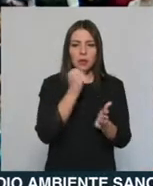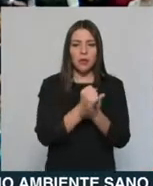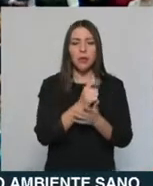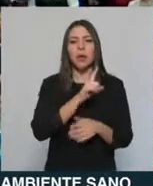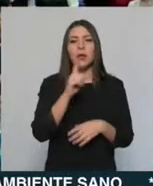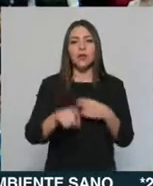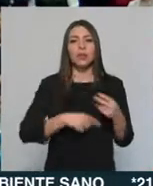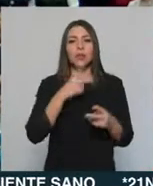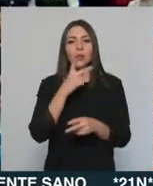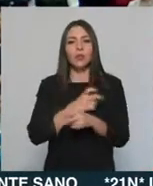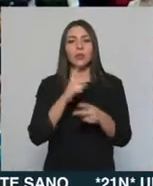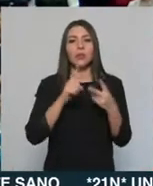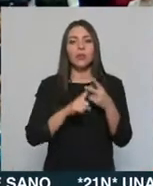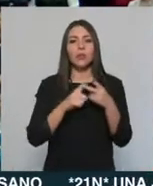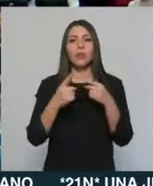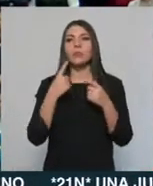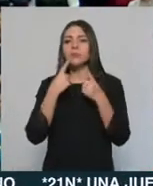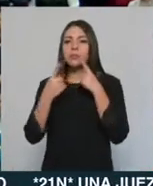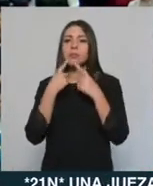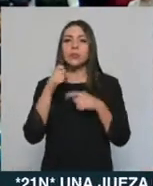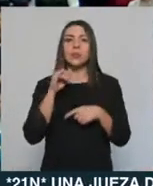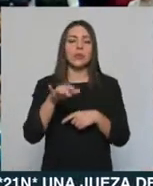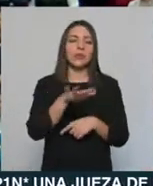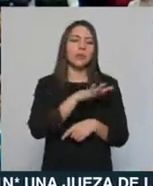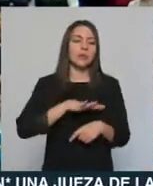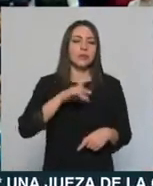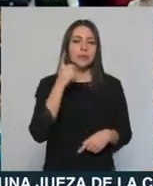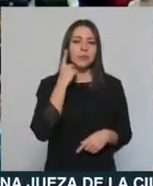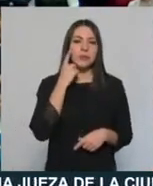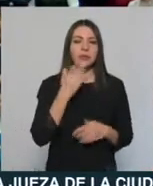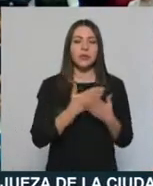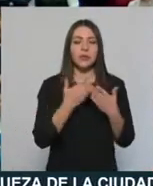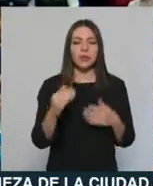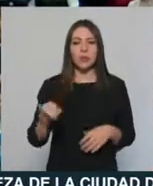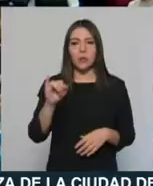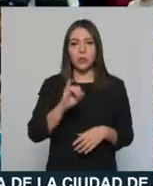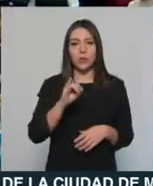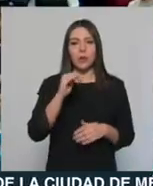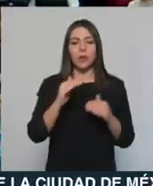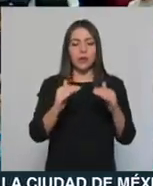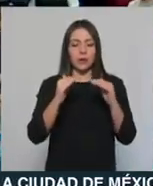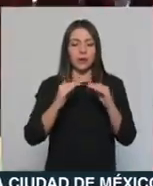abierto. Esto creo que conduce al segundo punto, que es que